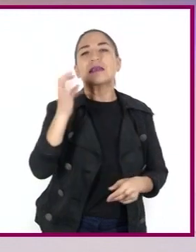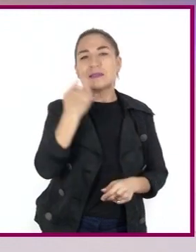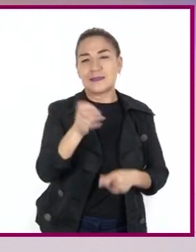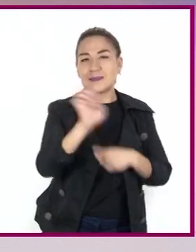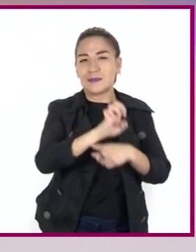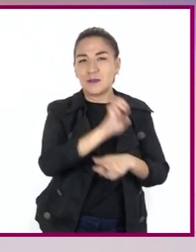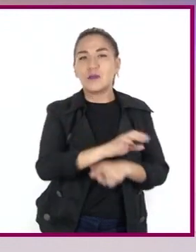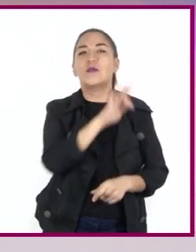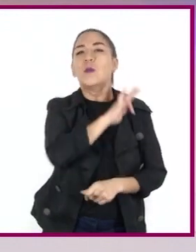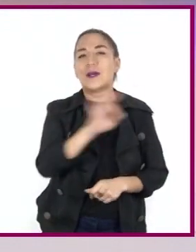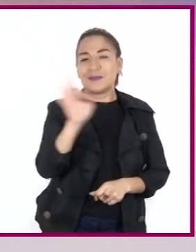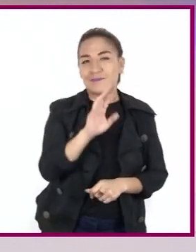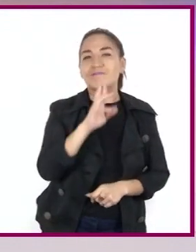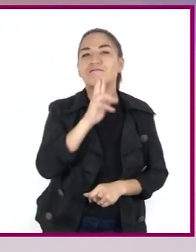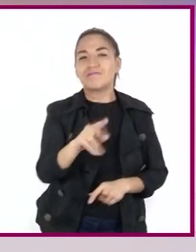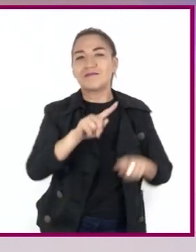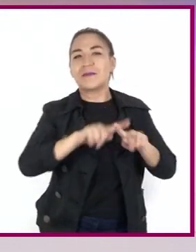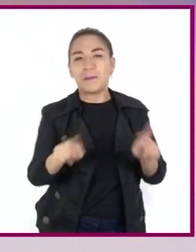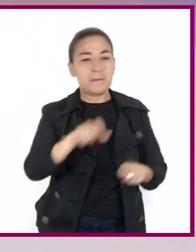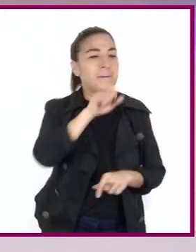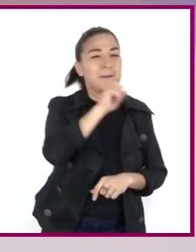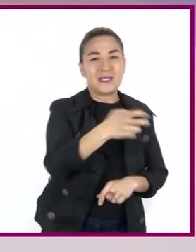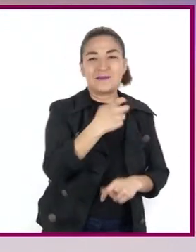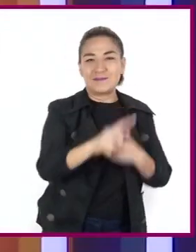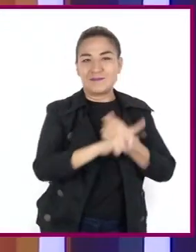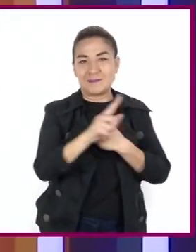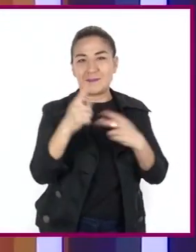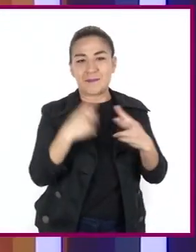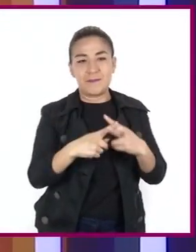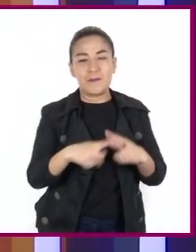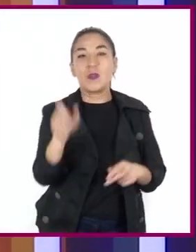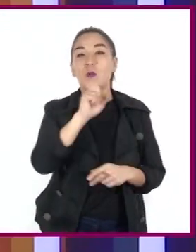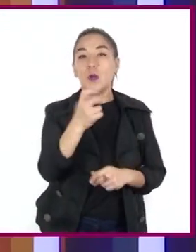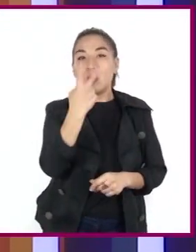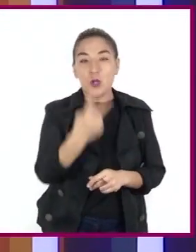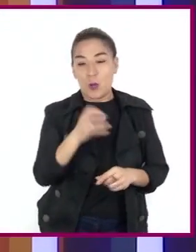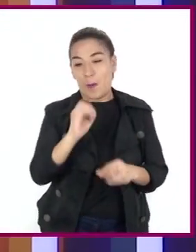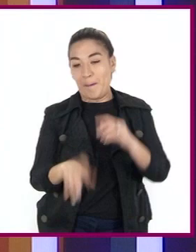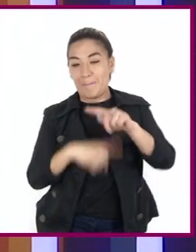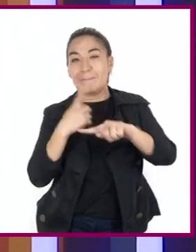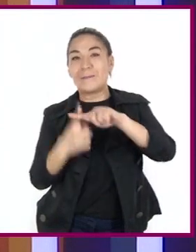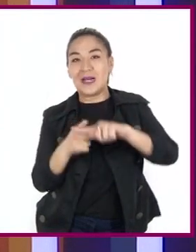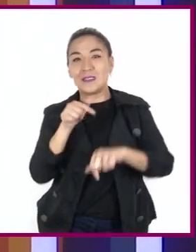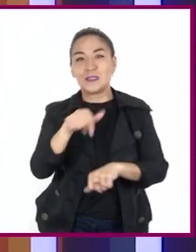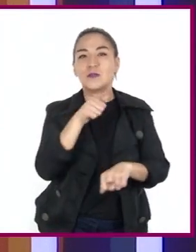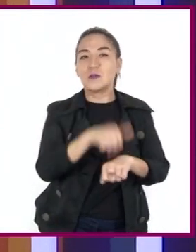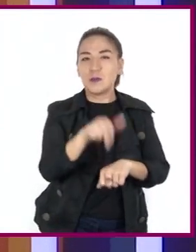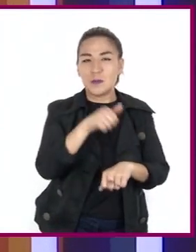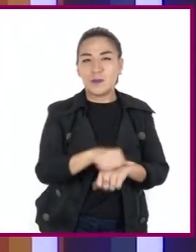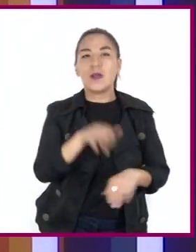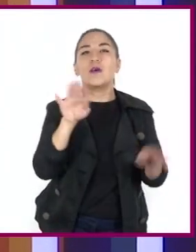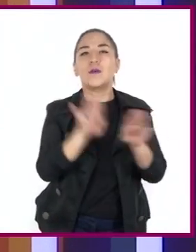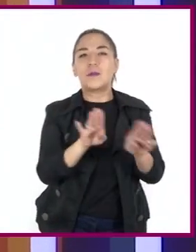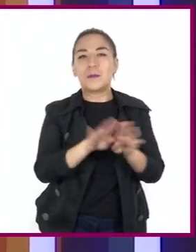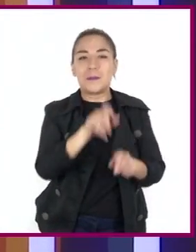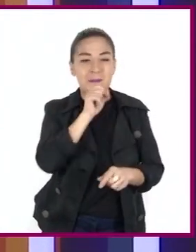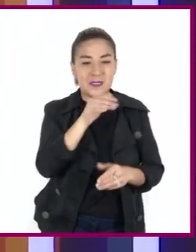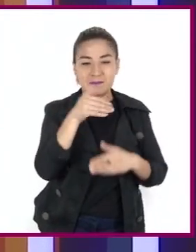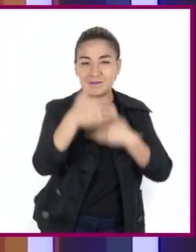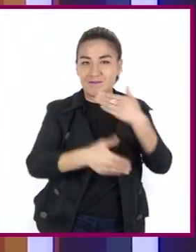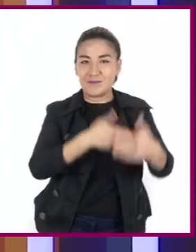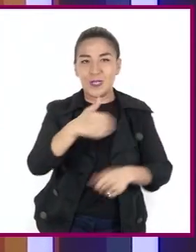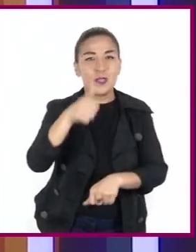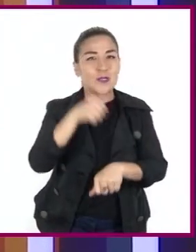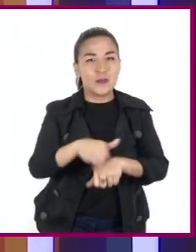tener respuestas diferentes para la misma situación. Cuando dos o más expresiones algebraicas generan la misma sucesión